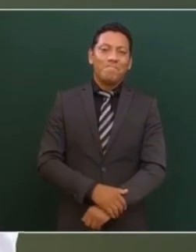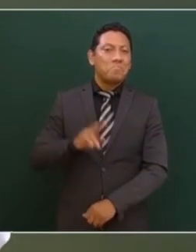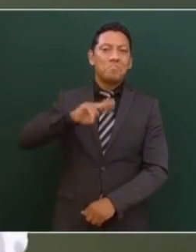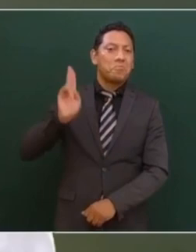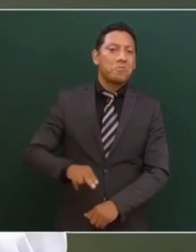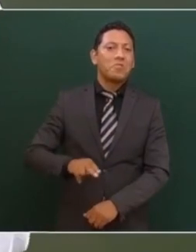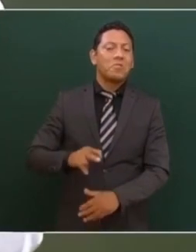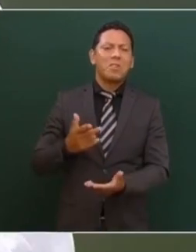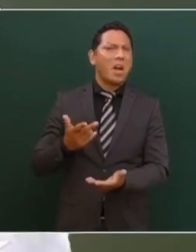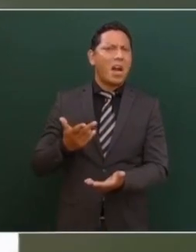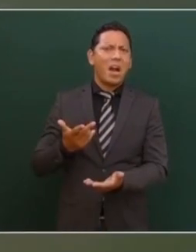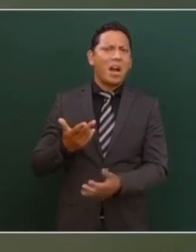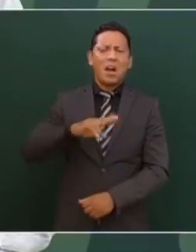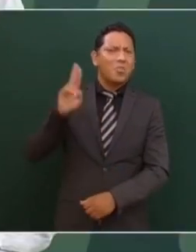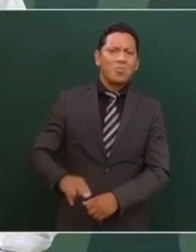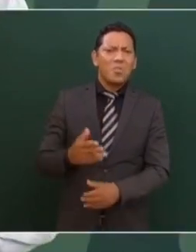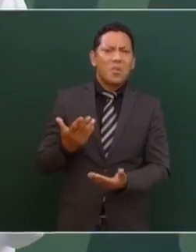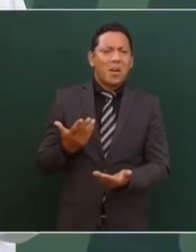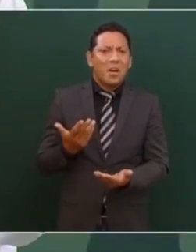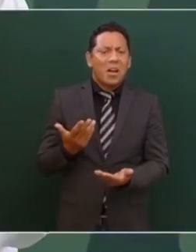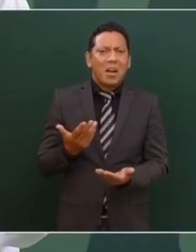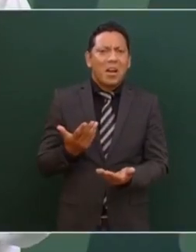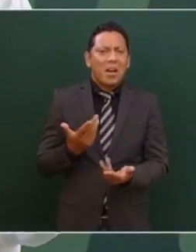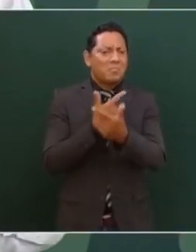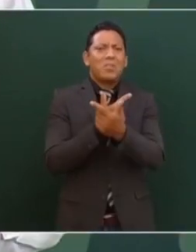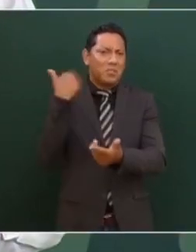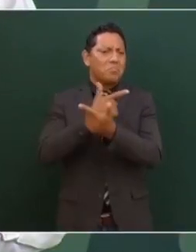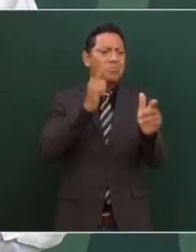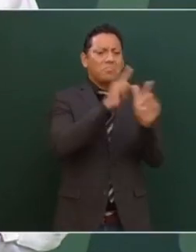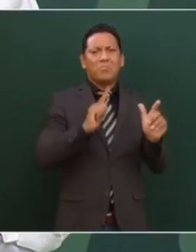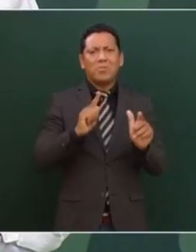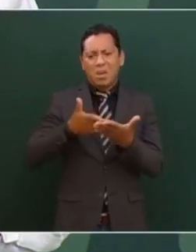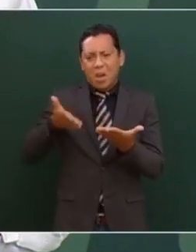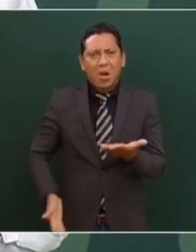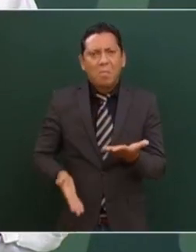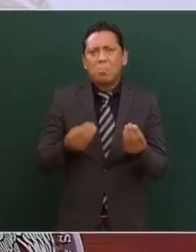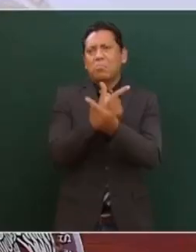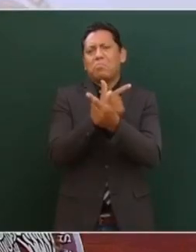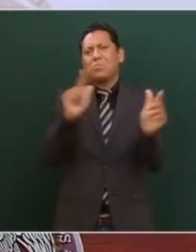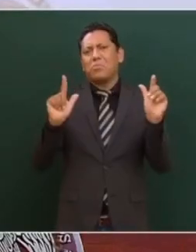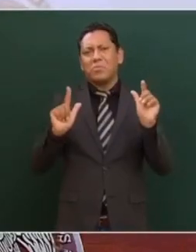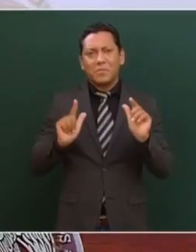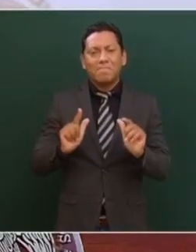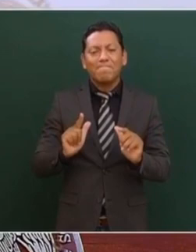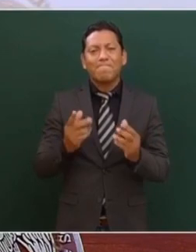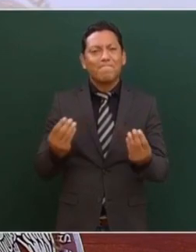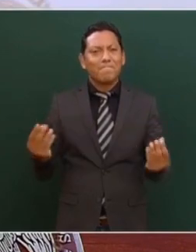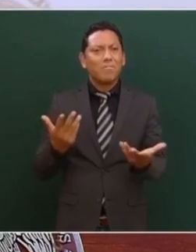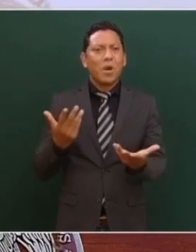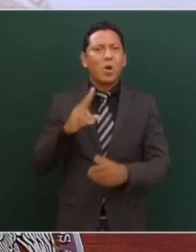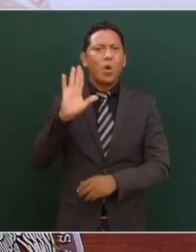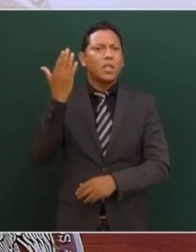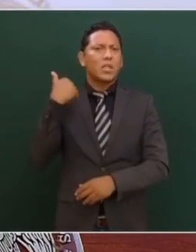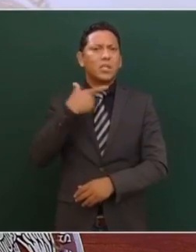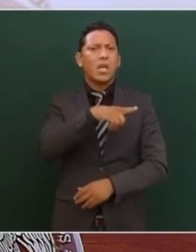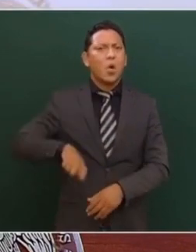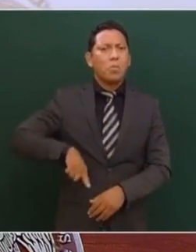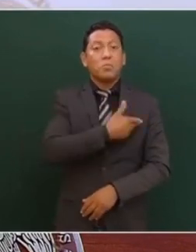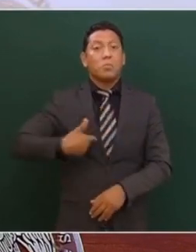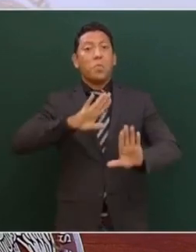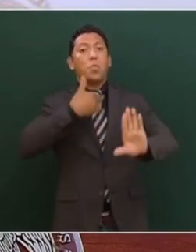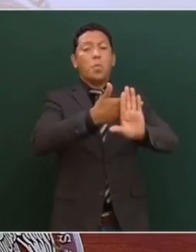Nunca había habido tantas libertades como ahora. No se atacaba tanto al presidente